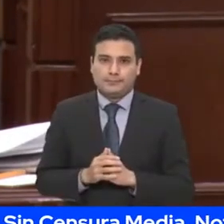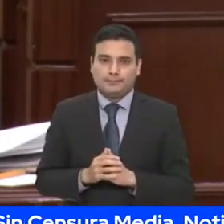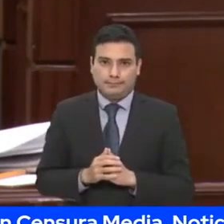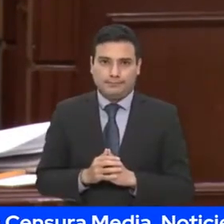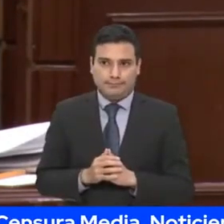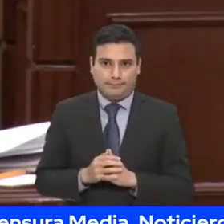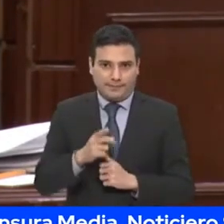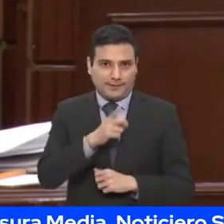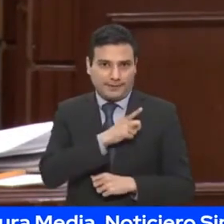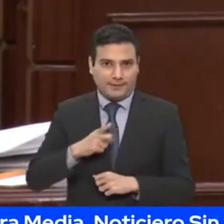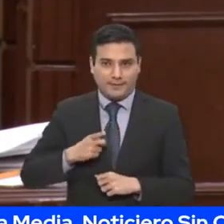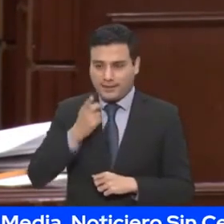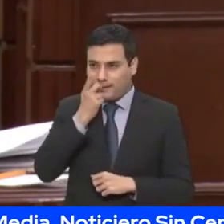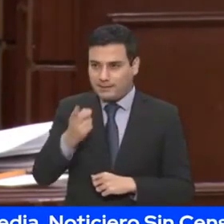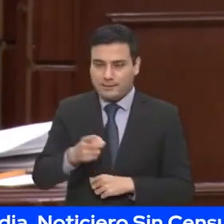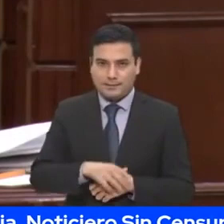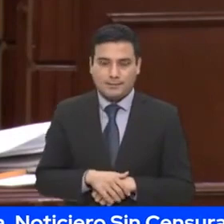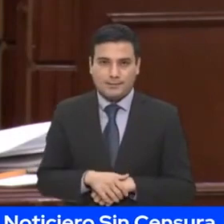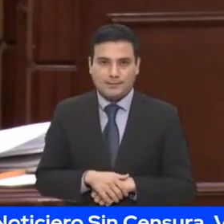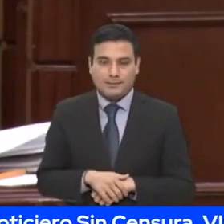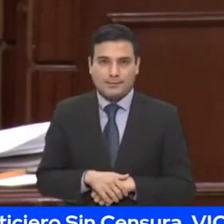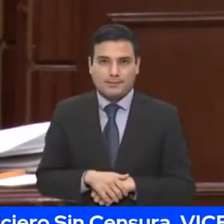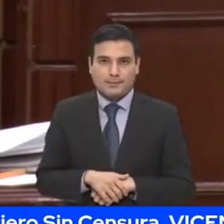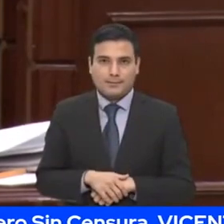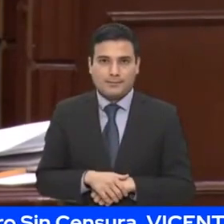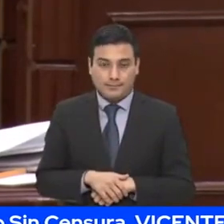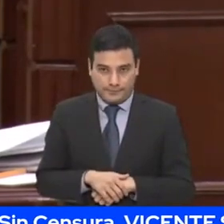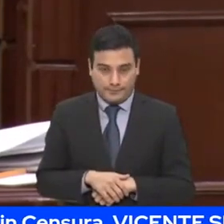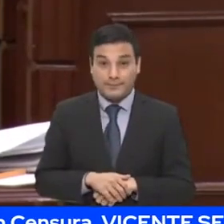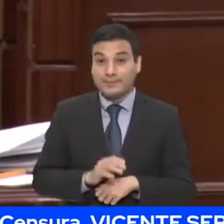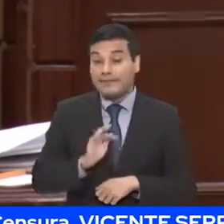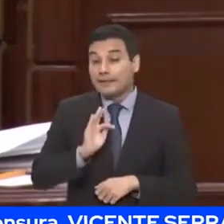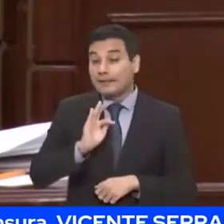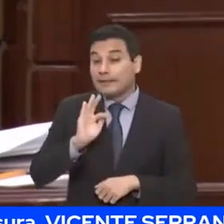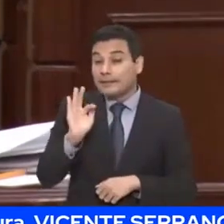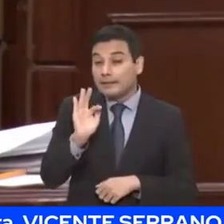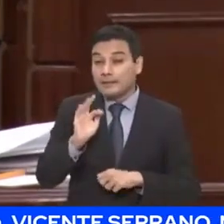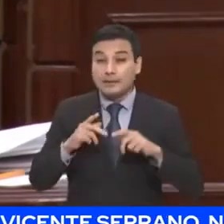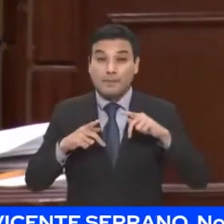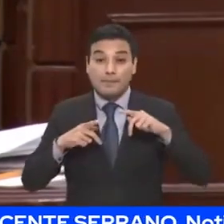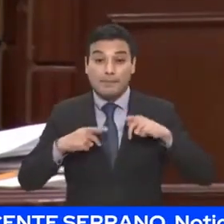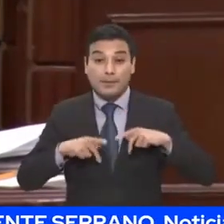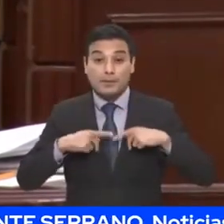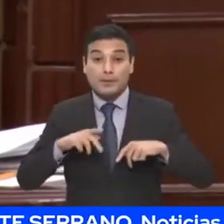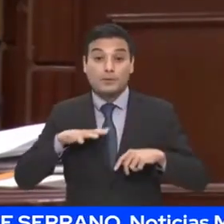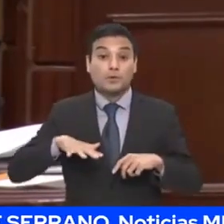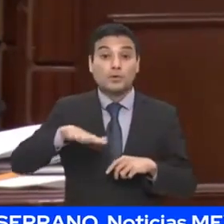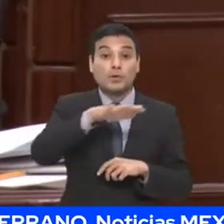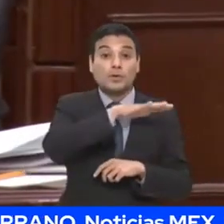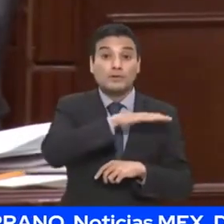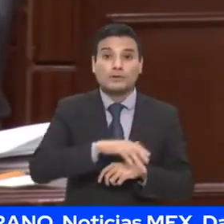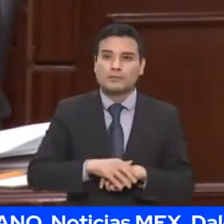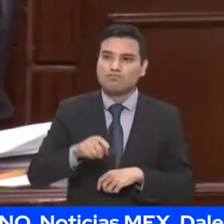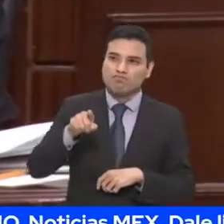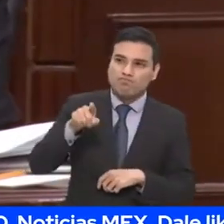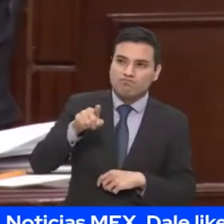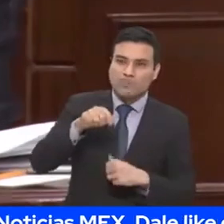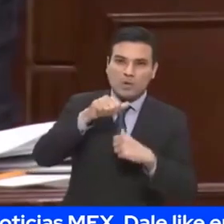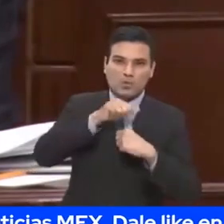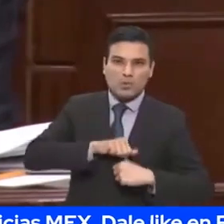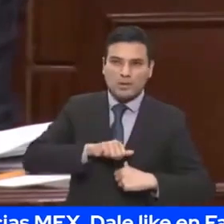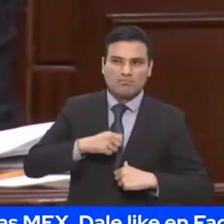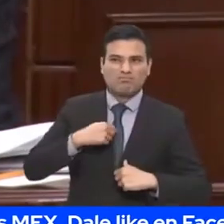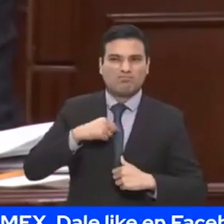ciudadano, para que cuando no están de acuerdo en el desempeño de alguna de sus autoridades, de alguno de sus gobernantes,